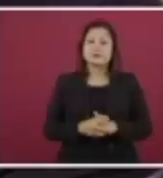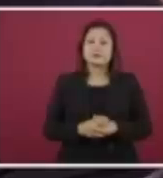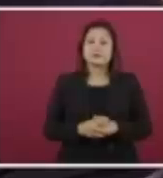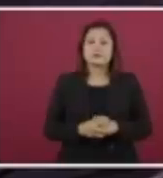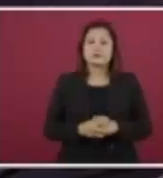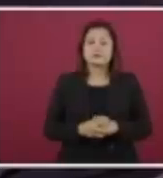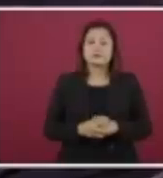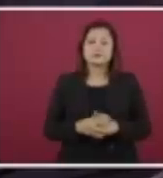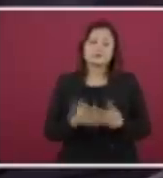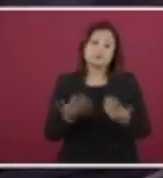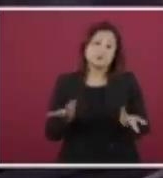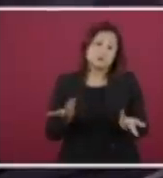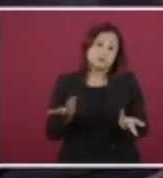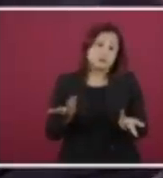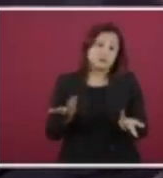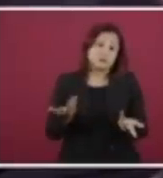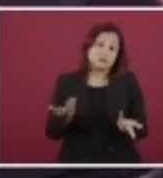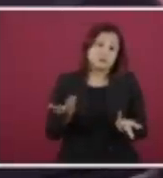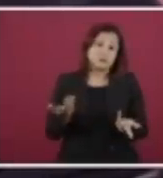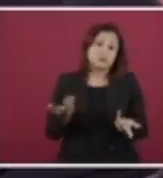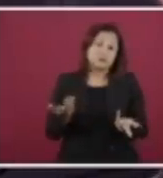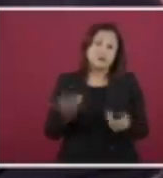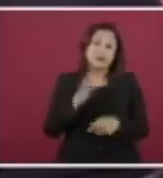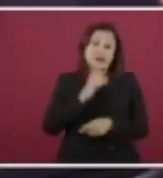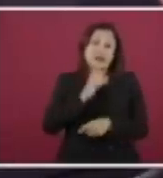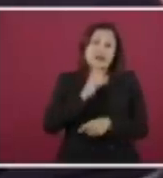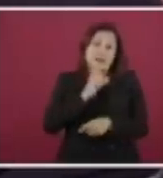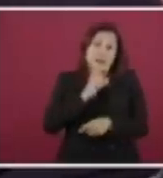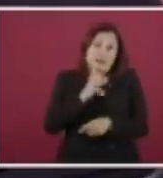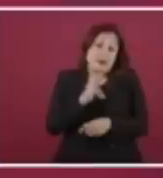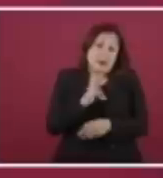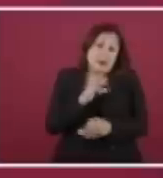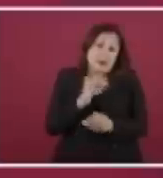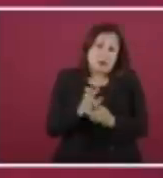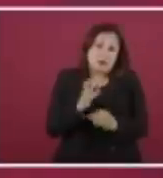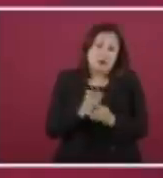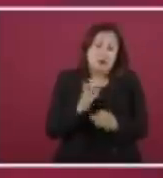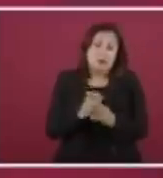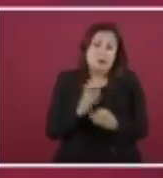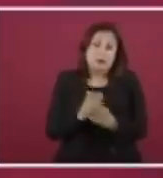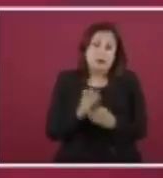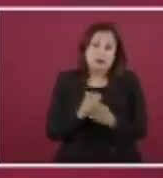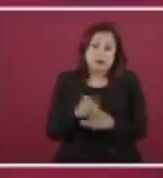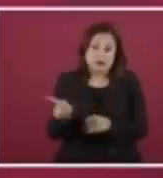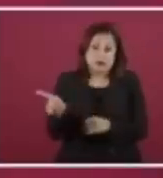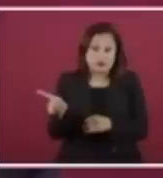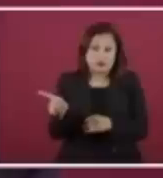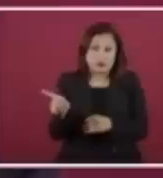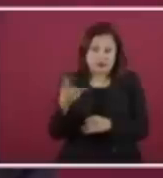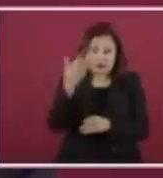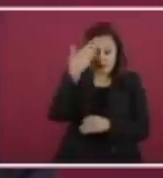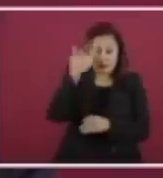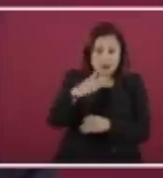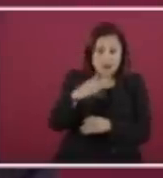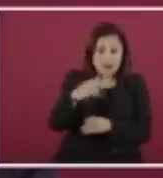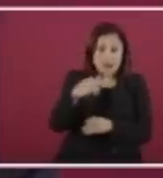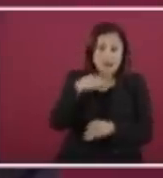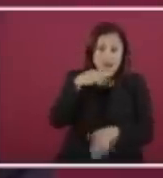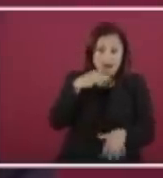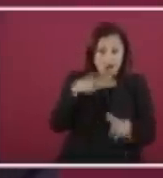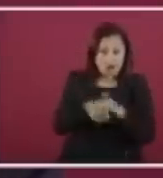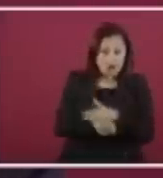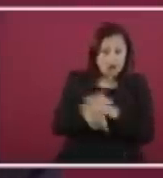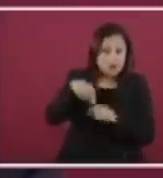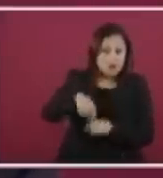que es mejor que se entienda que ya no vamos a permitir la corrupción